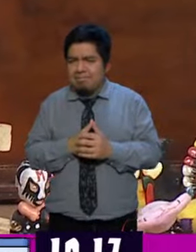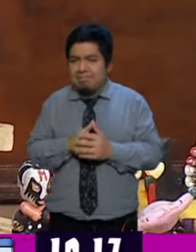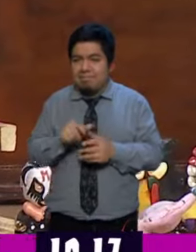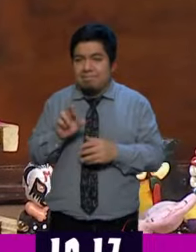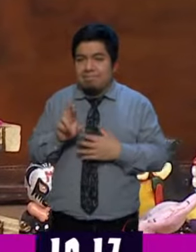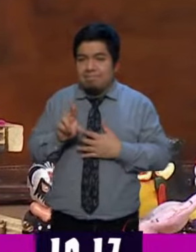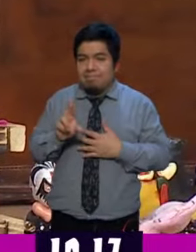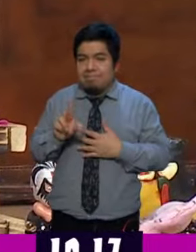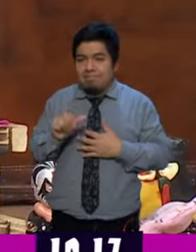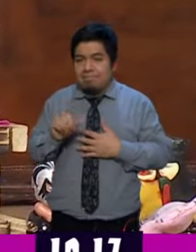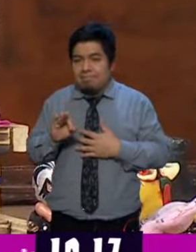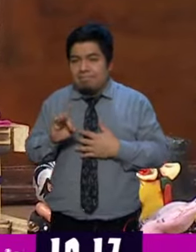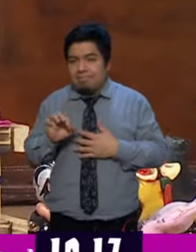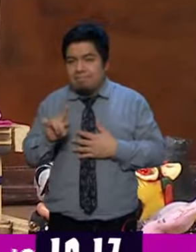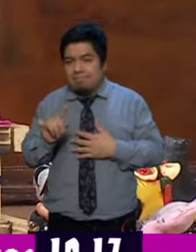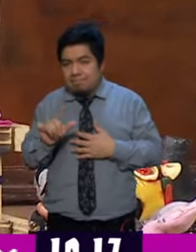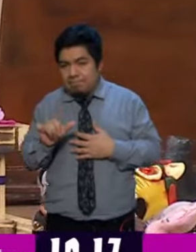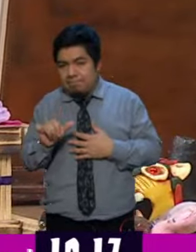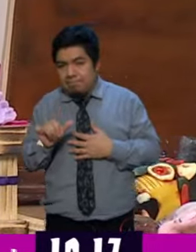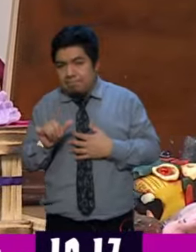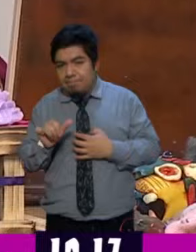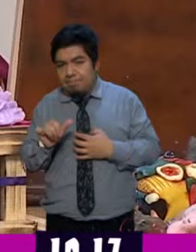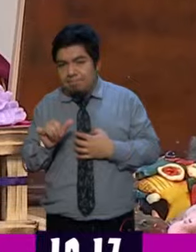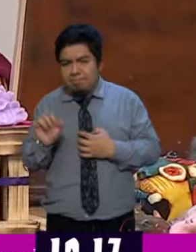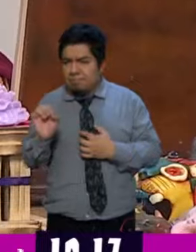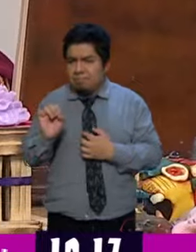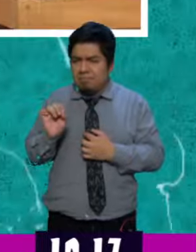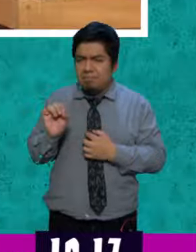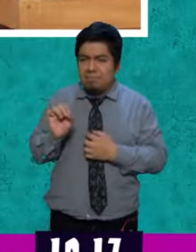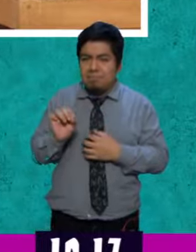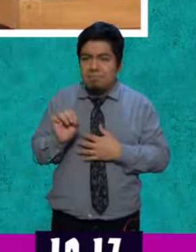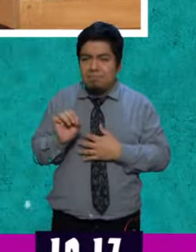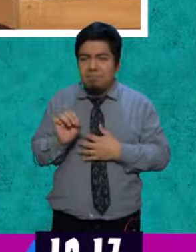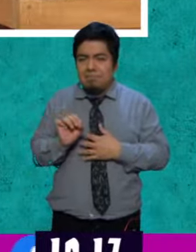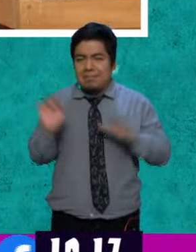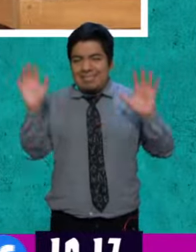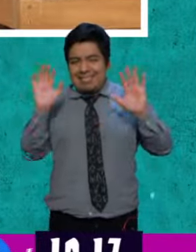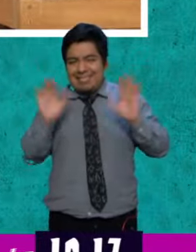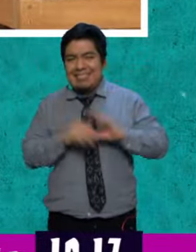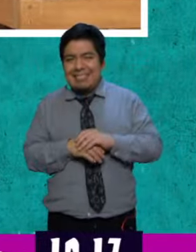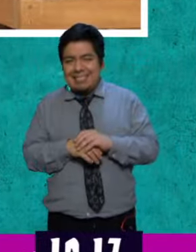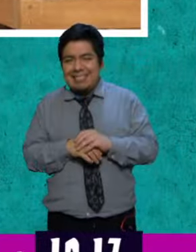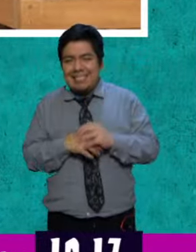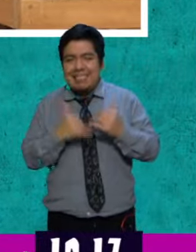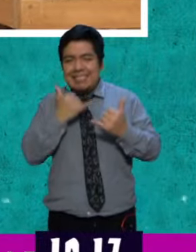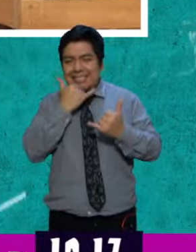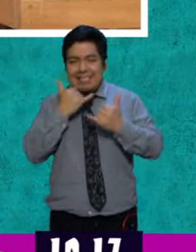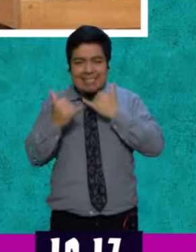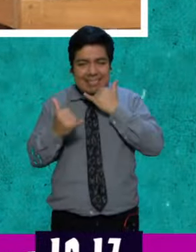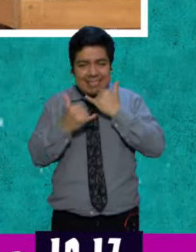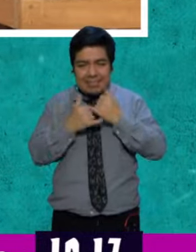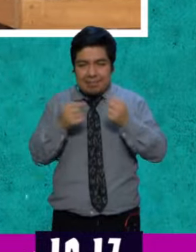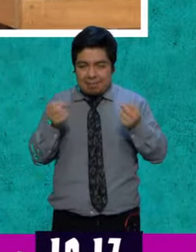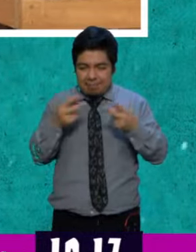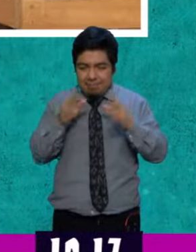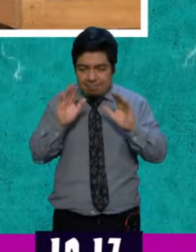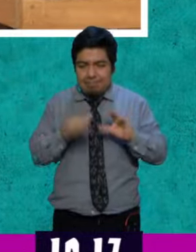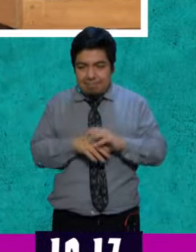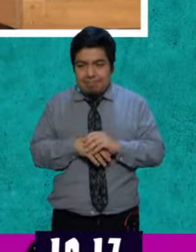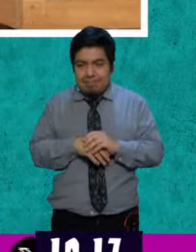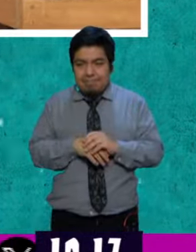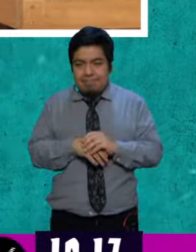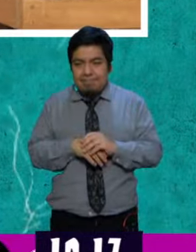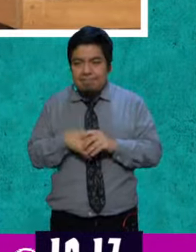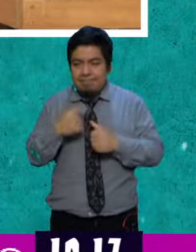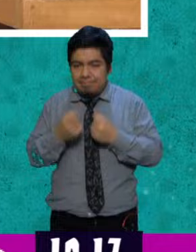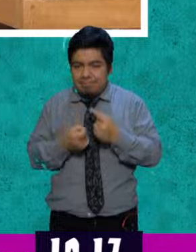Rafita? Rafita, ¿quieres decir algo? No, me estoy escuchando ahí. Ah, no, okay. La leyenda urbana de que las leyendas de las milanesas de cartón